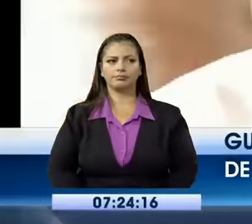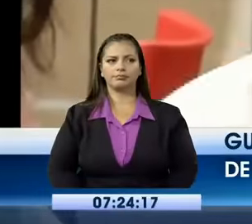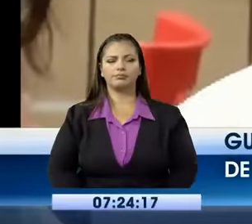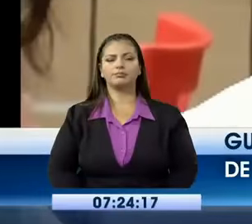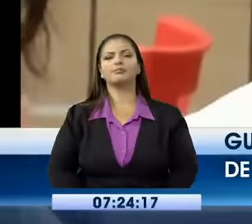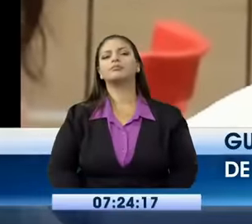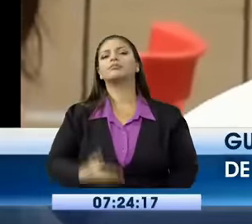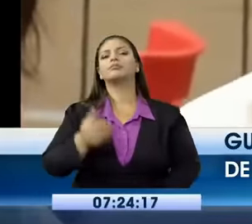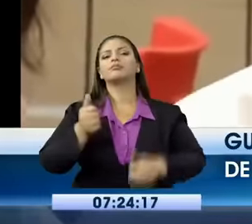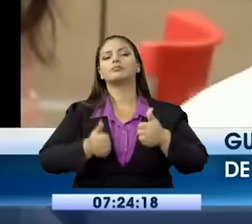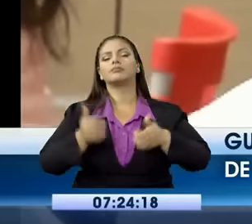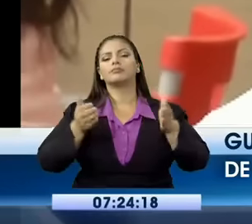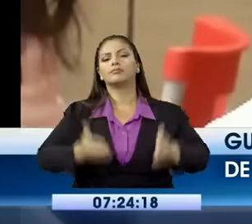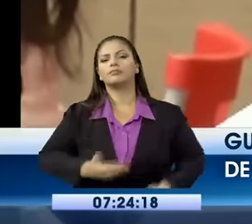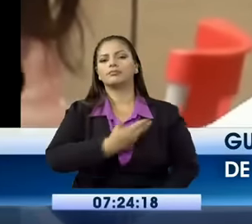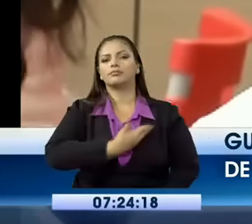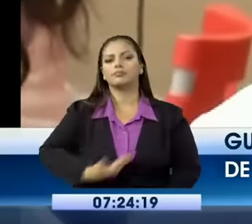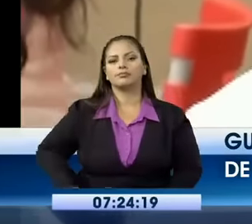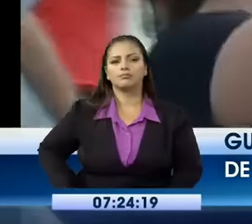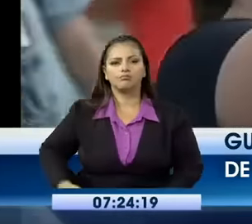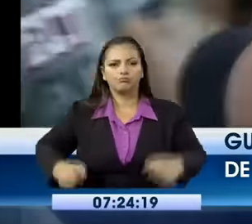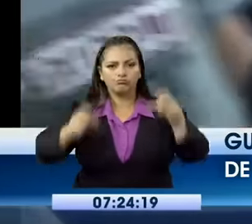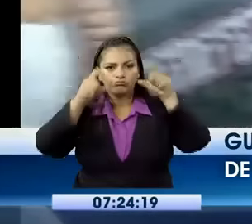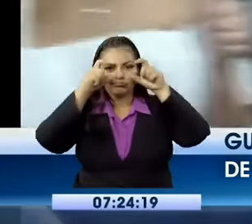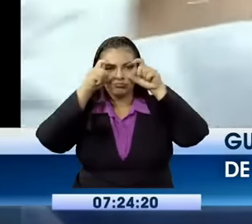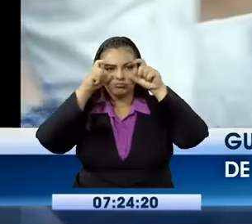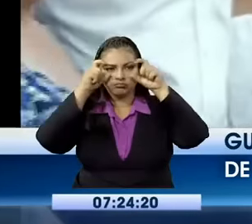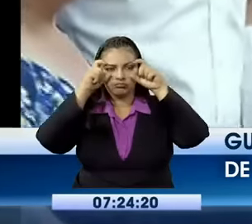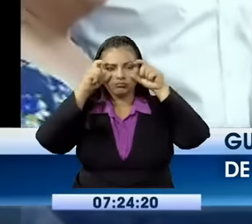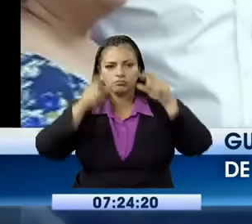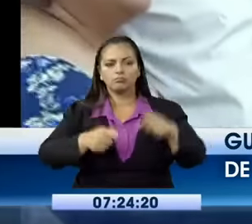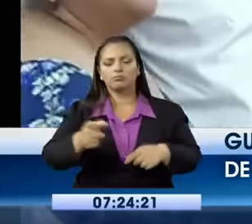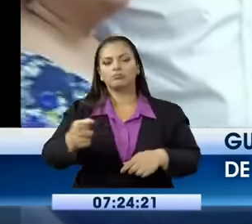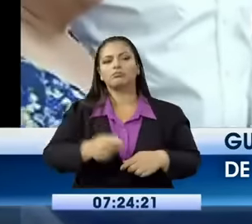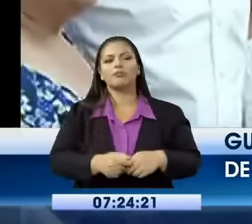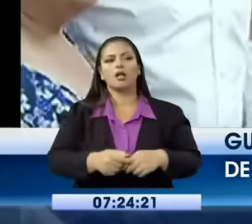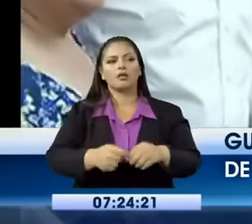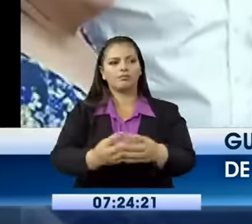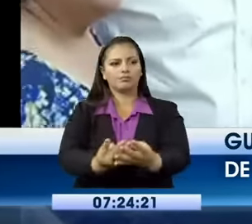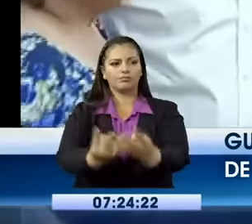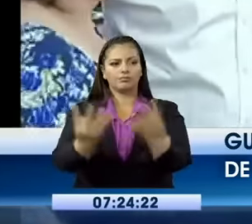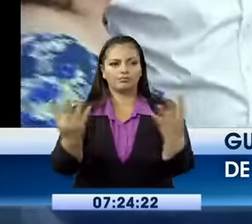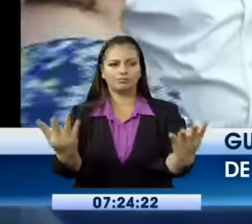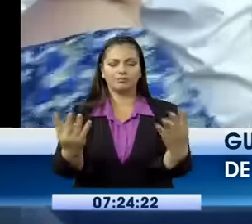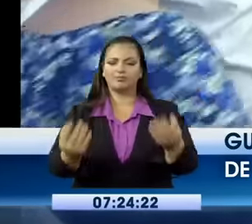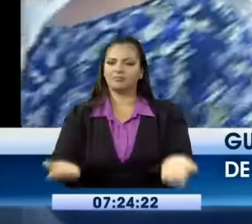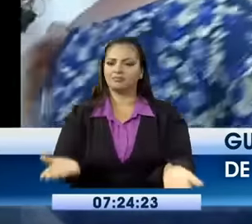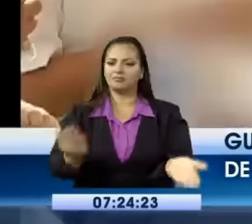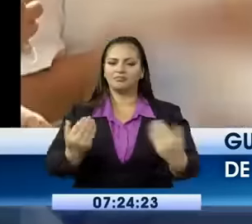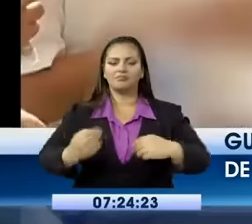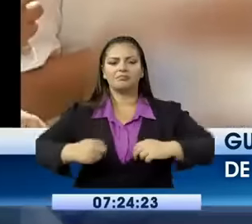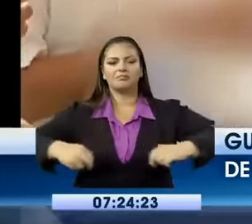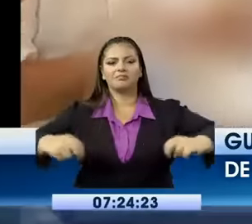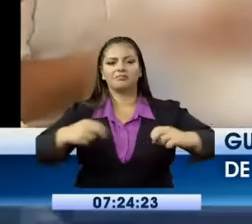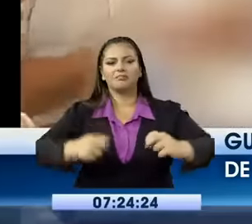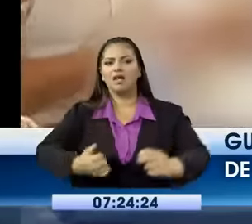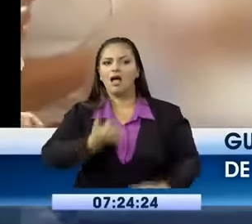campaña el partido creo Guillermo lazo participó de un almuerzo junto a sus coidearios en el cantón